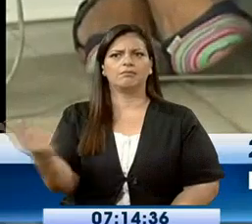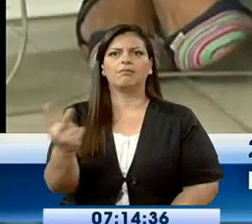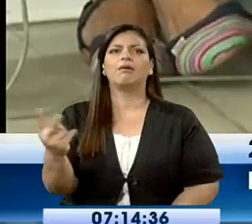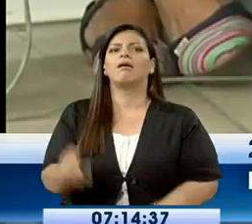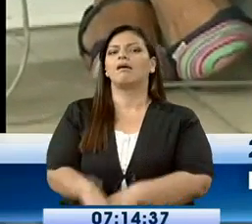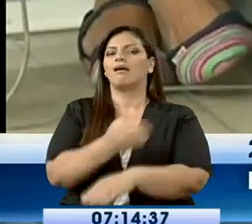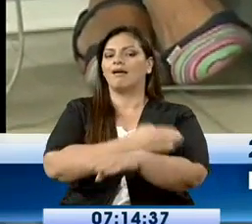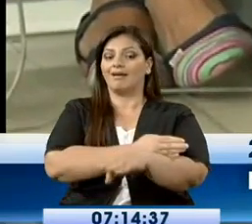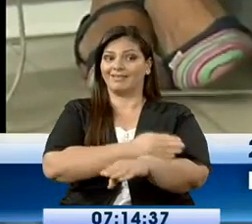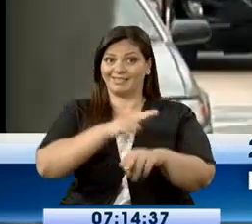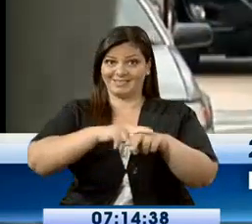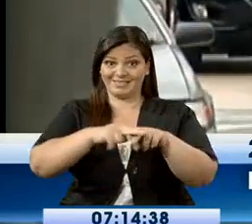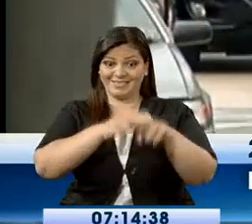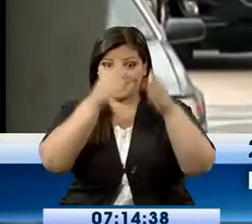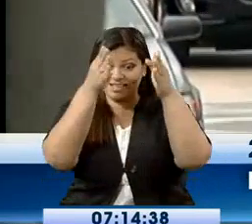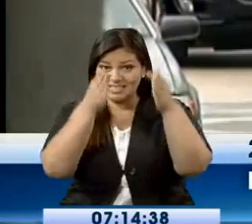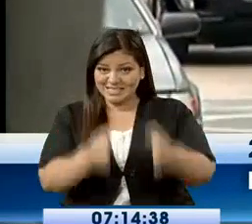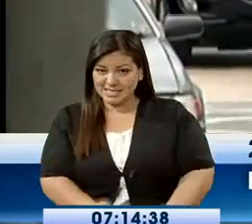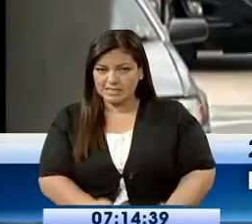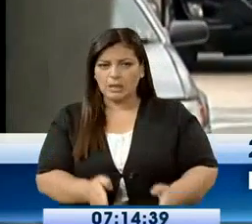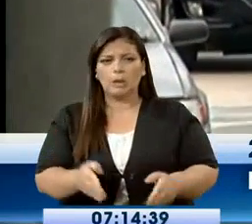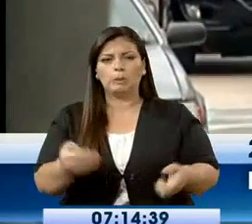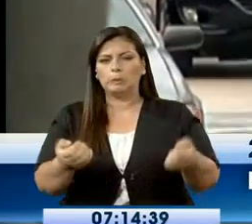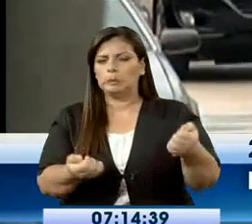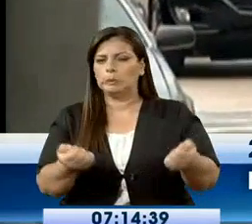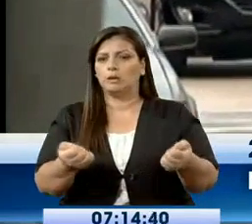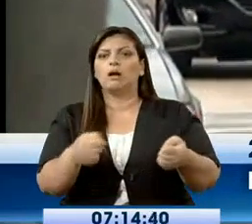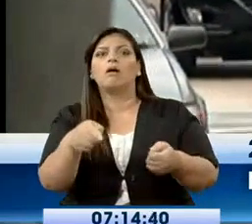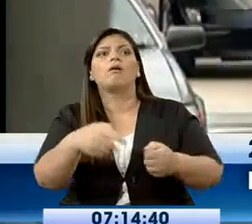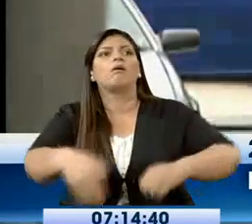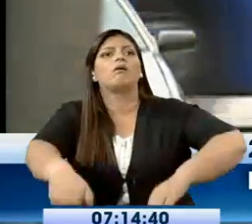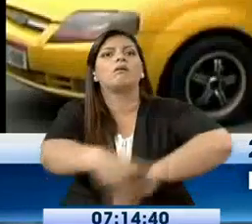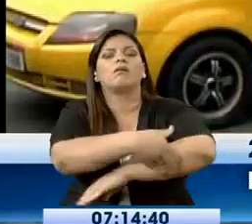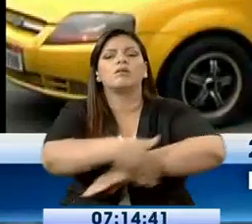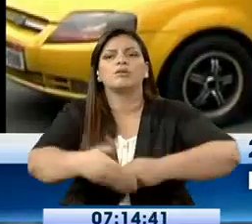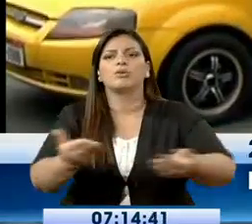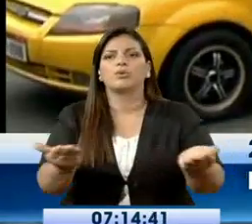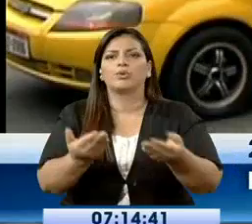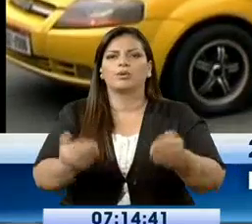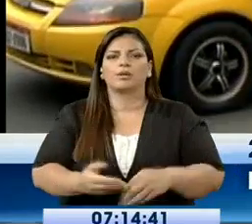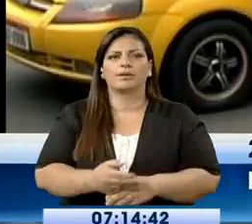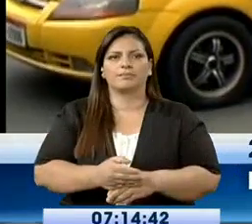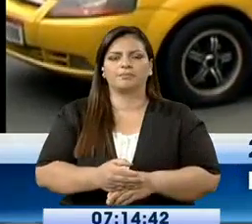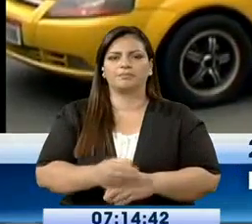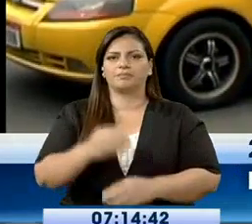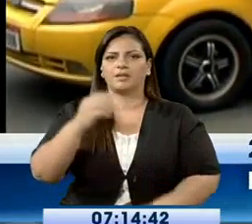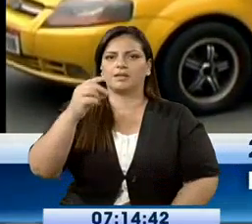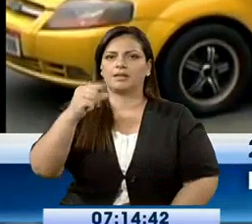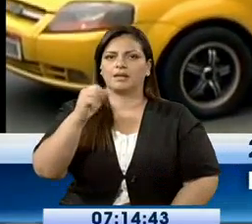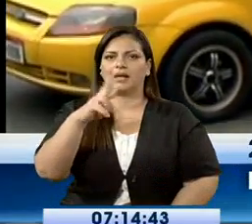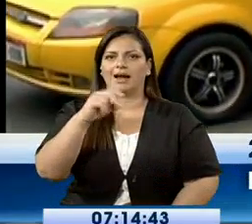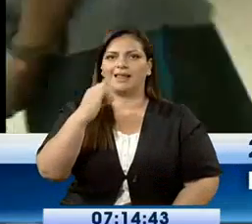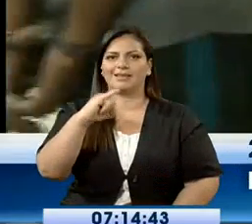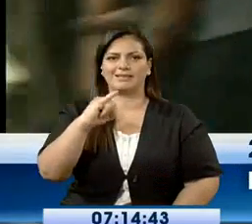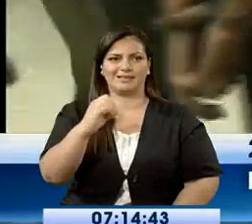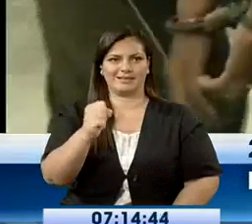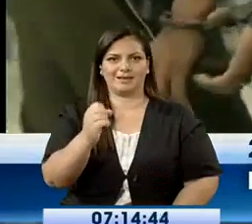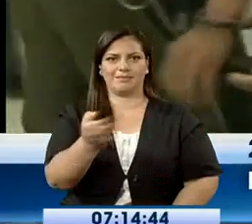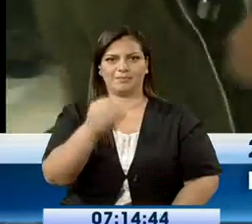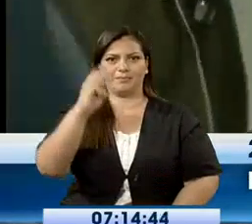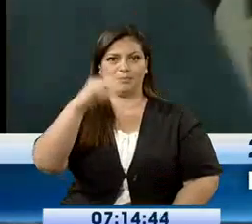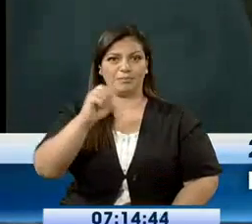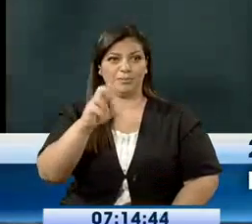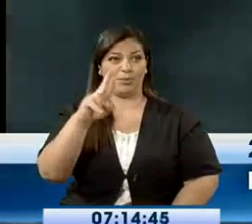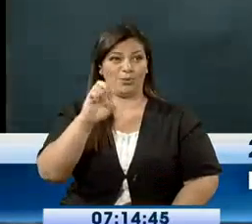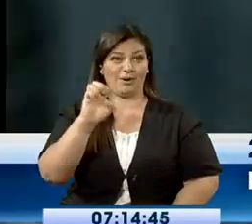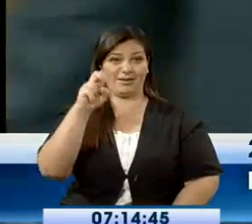a un taxista en las calles García Moreno y Colón, centro de Guayaquil. Tras darse una persecución, fueron aprehendidos por los